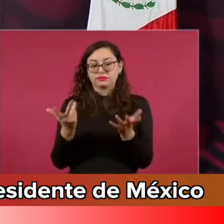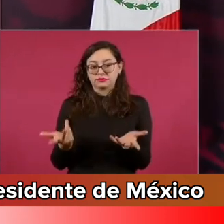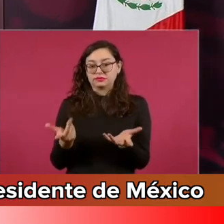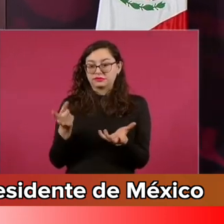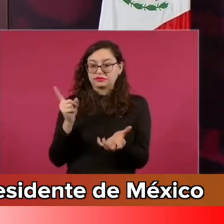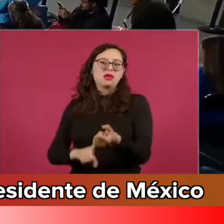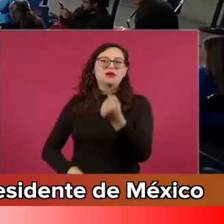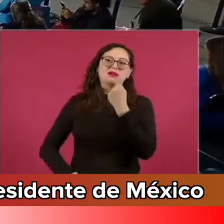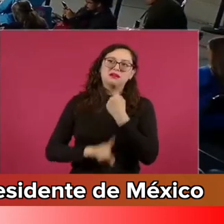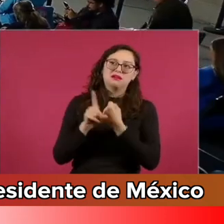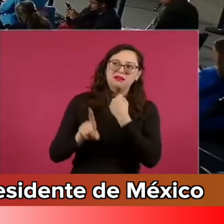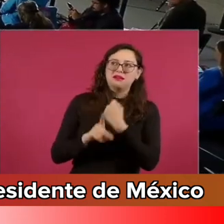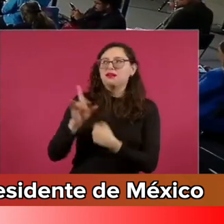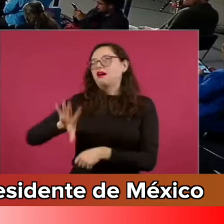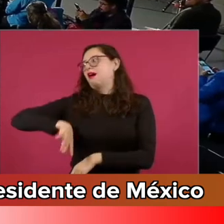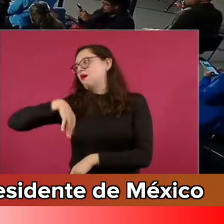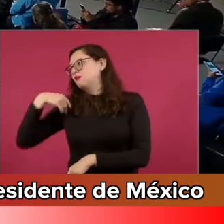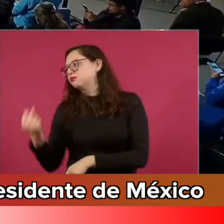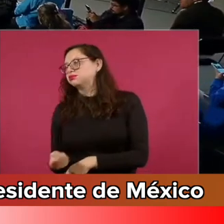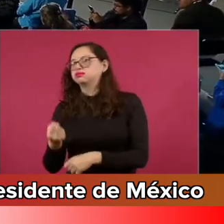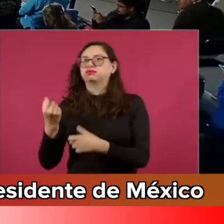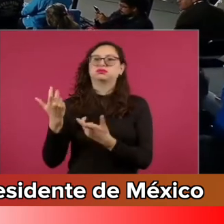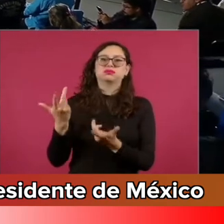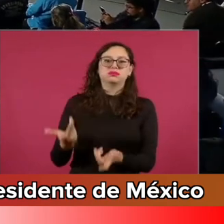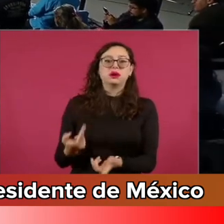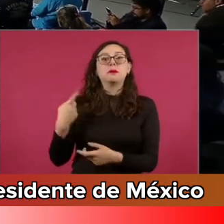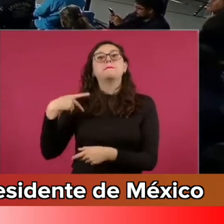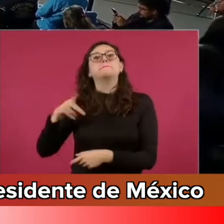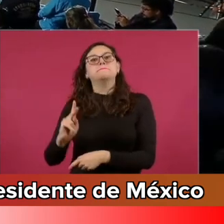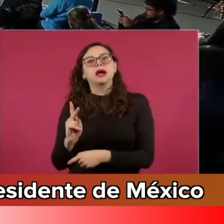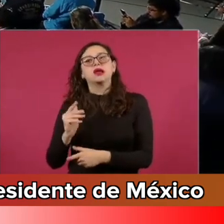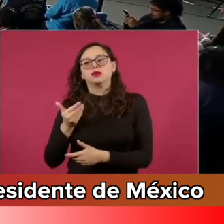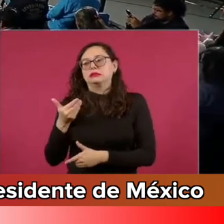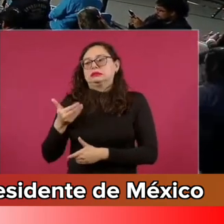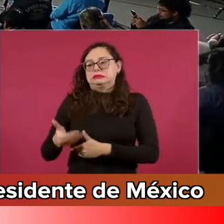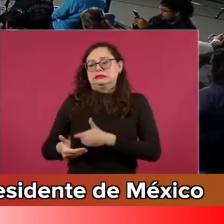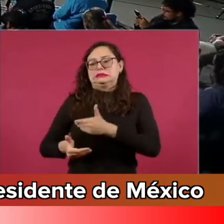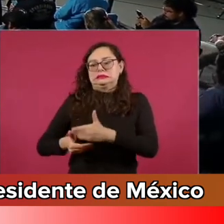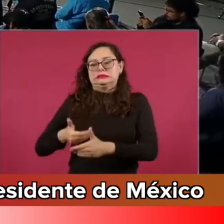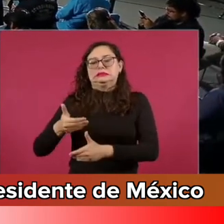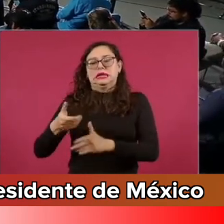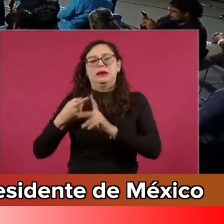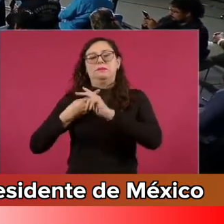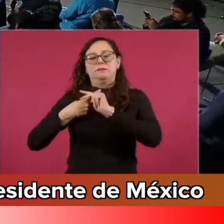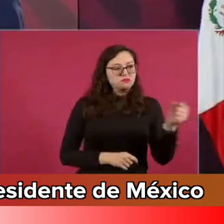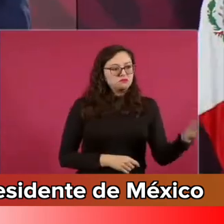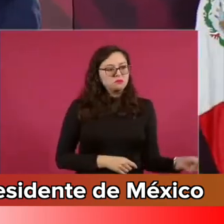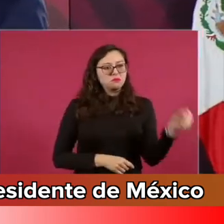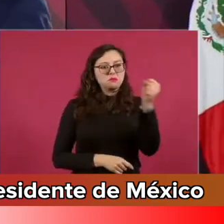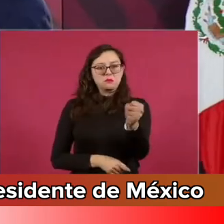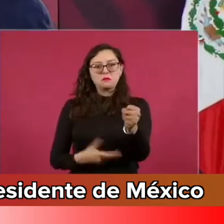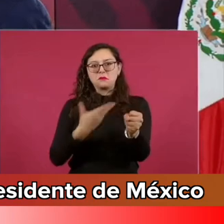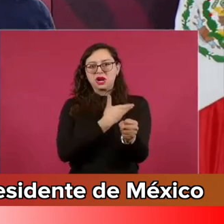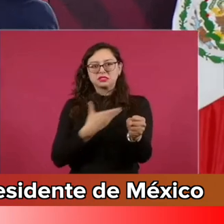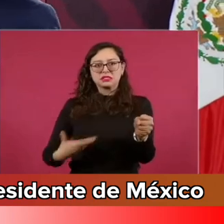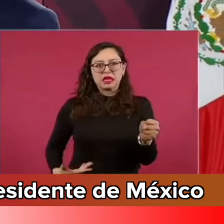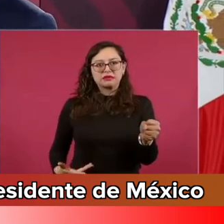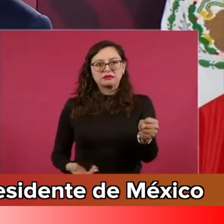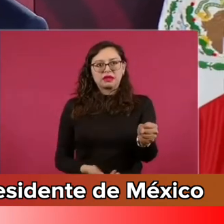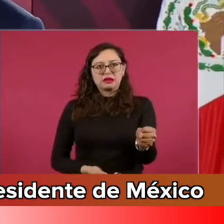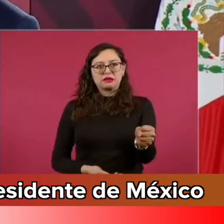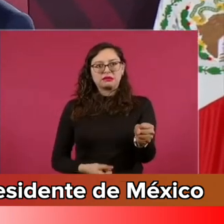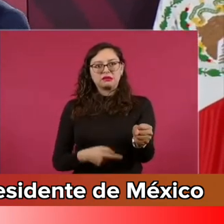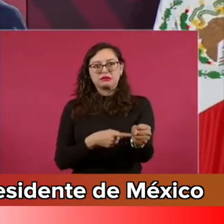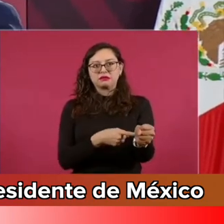magistrados dejaban libres a los delincuentes. No reparó, sin embargo, que en la historia de México, la única